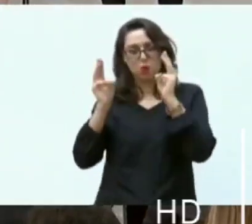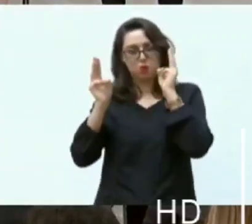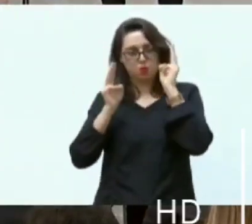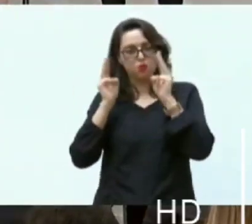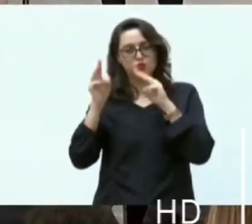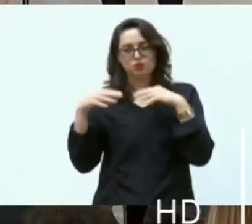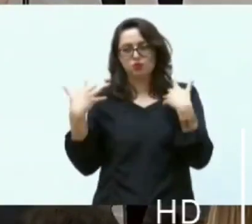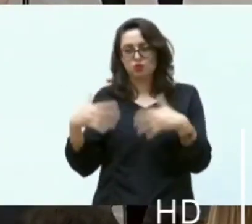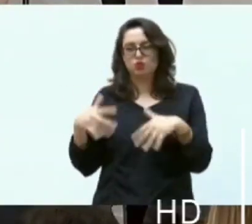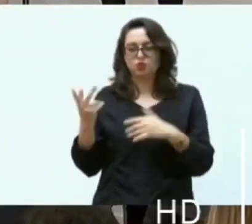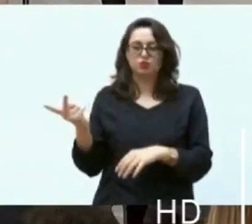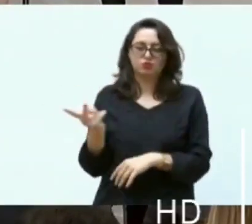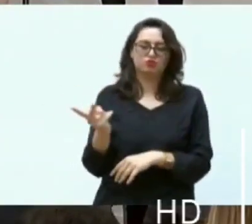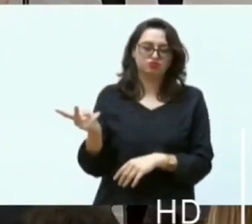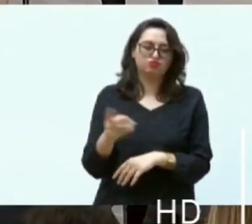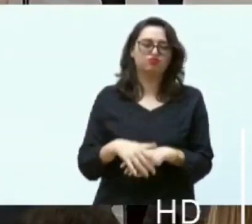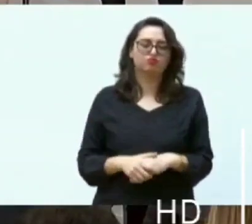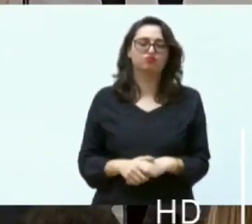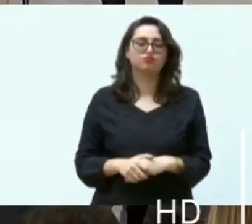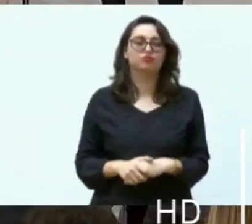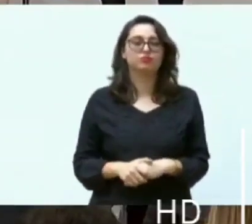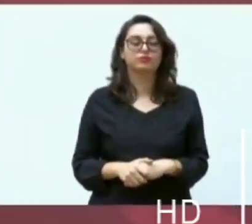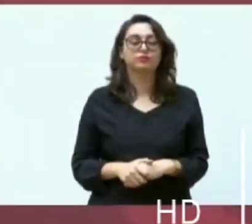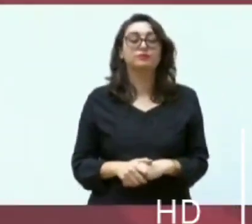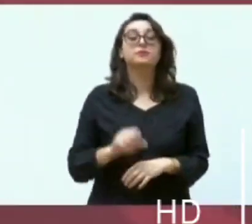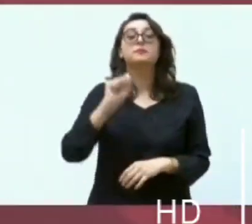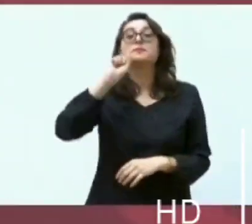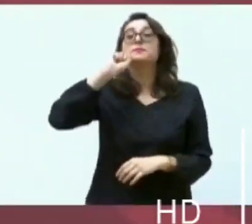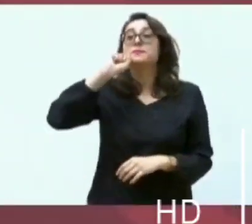Francisco Santa María. Su biblioteca